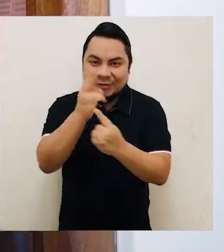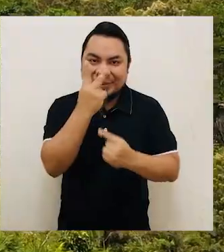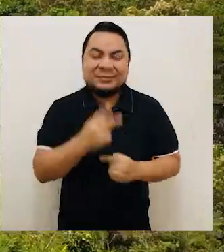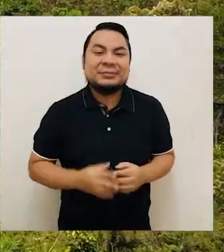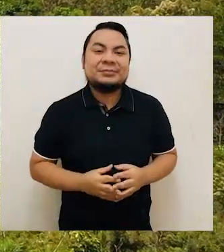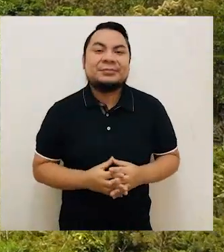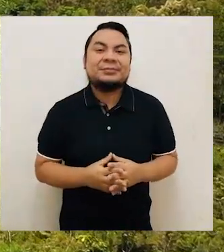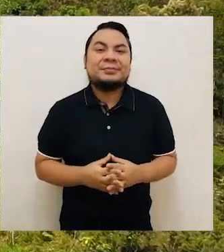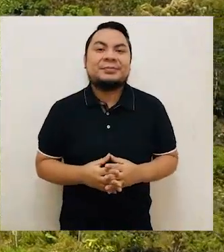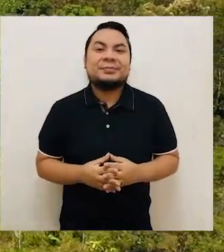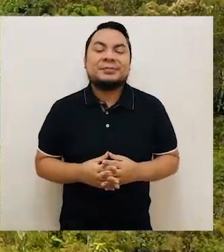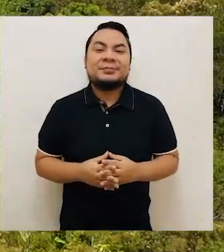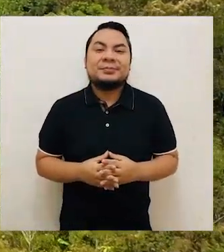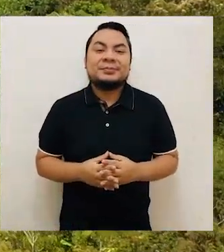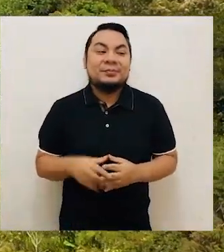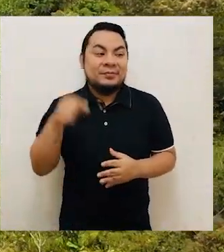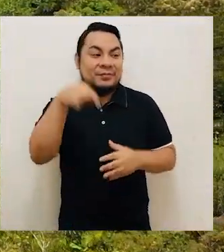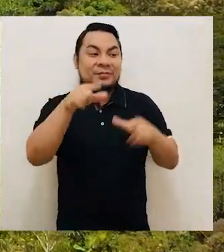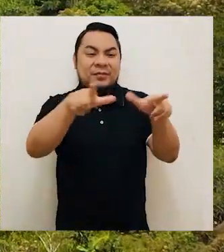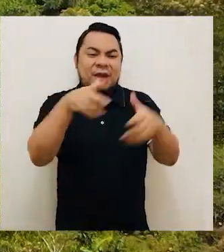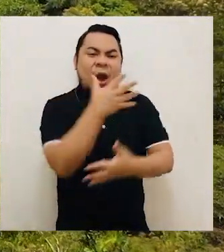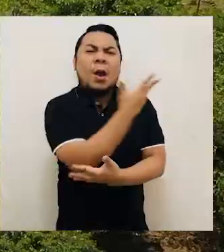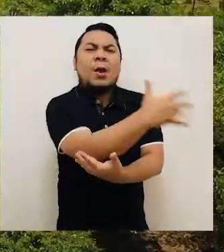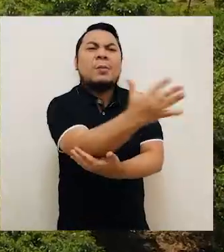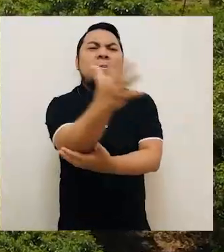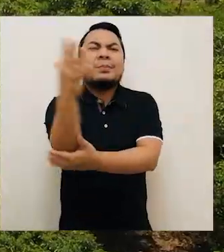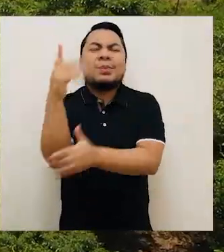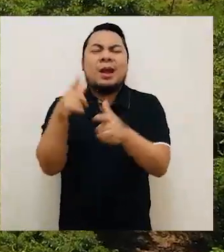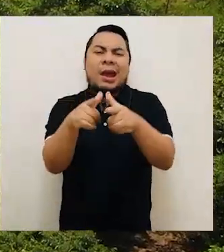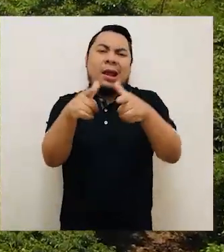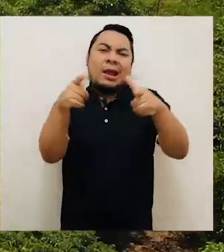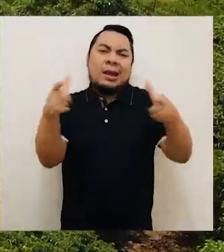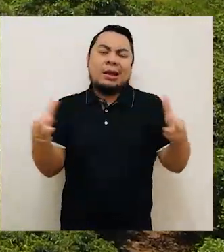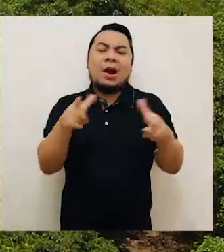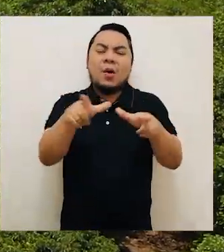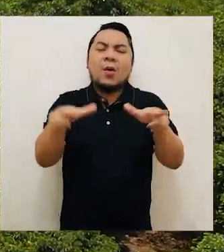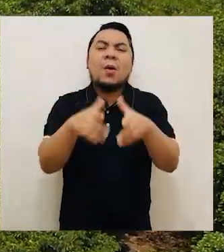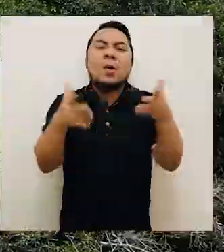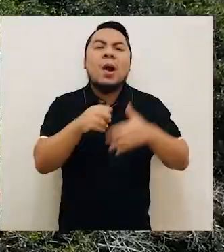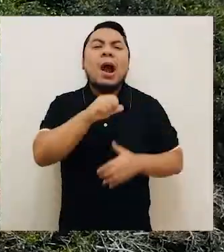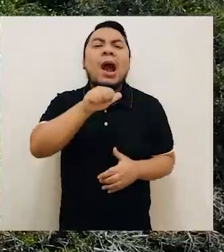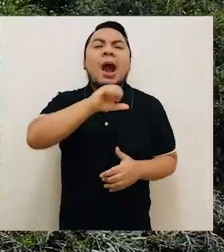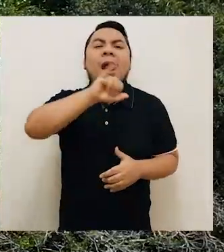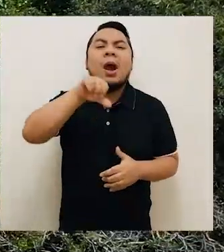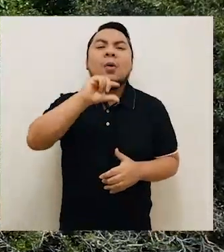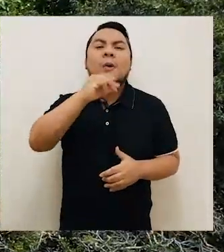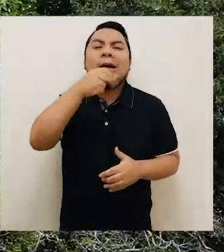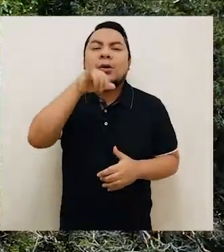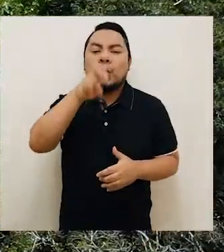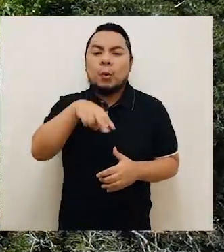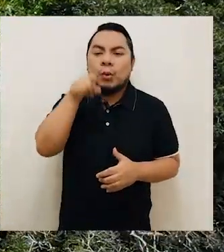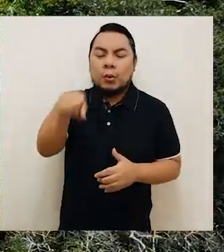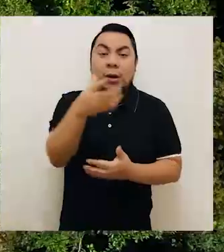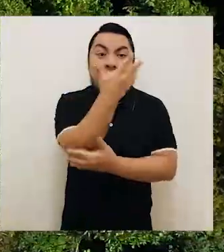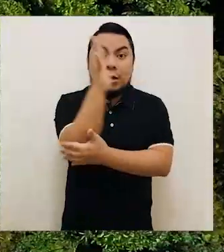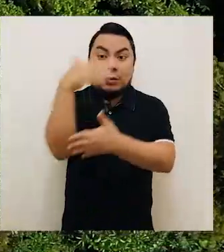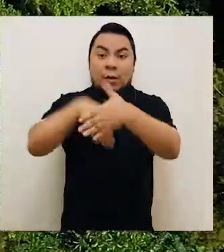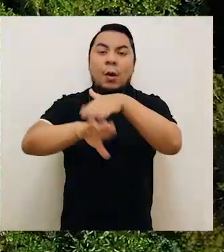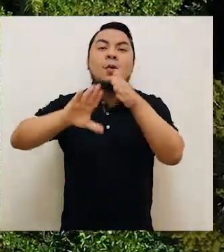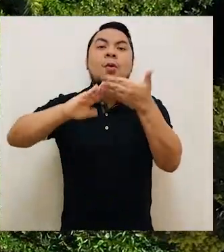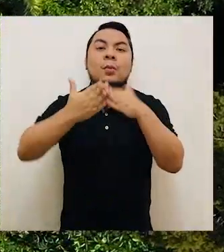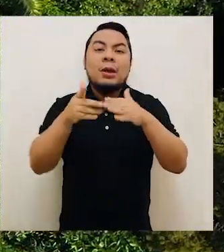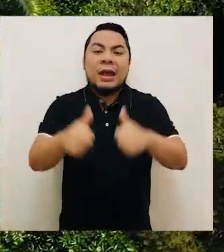enseñaré. El Gran Bosque de las Nuguas está ubicado en el distrito de Aguajún, dentro del Bosque de Reserva